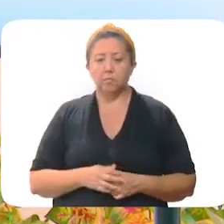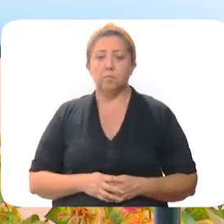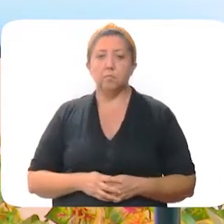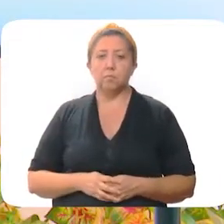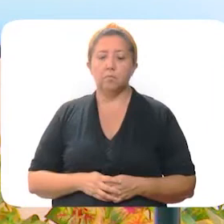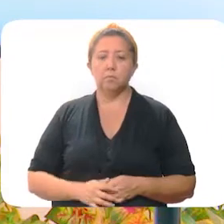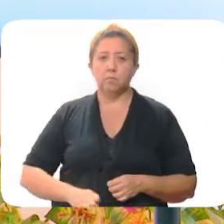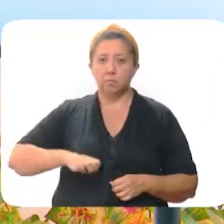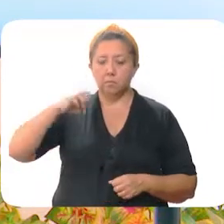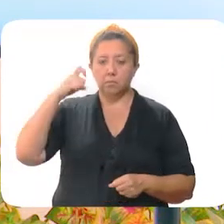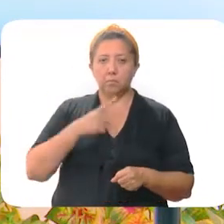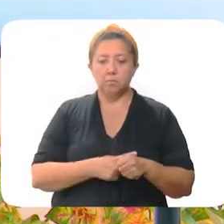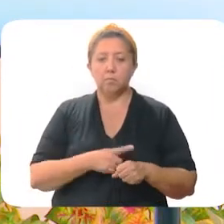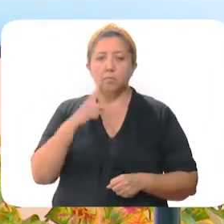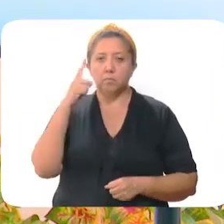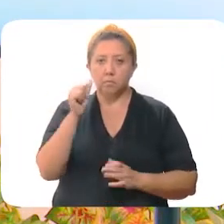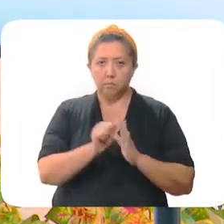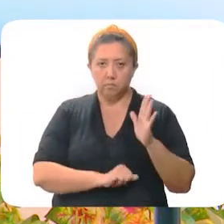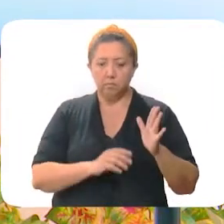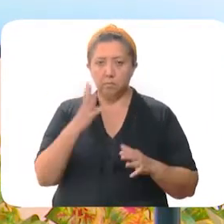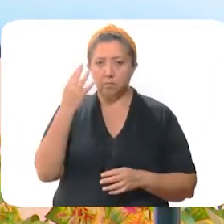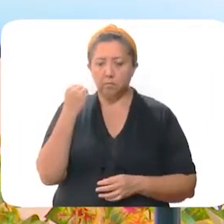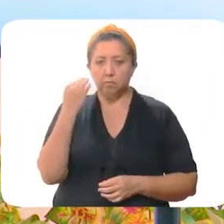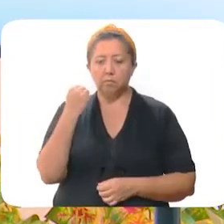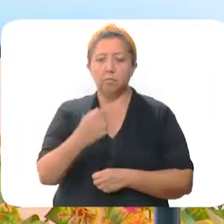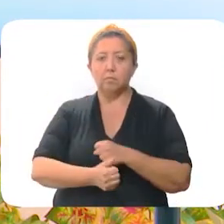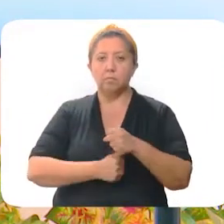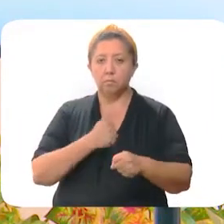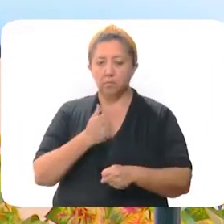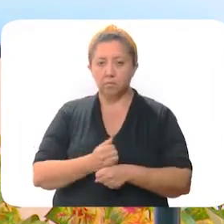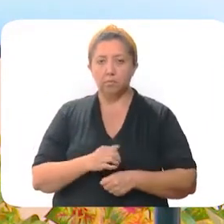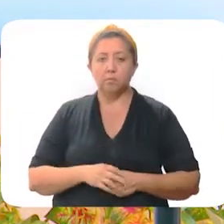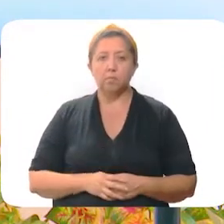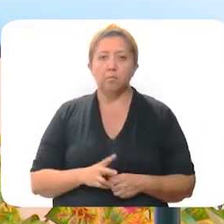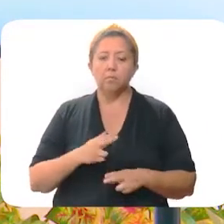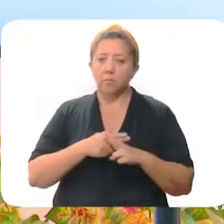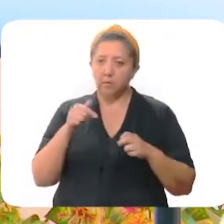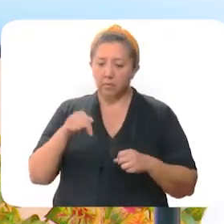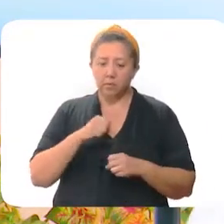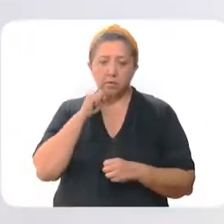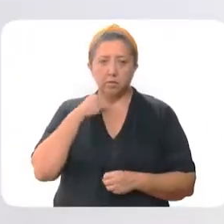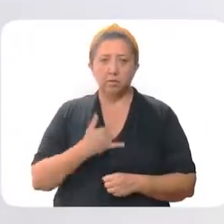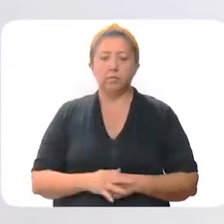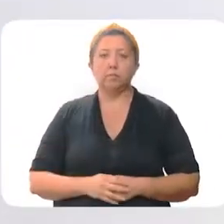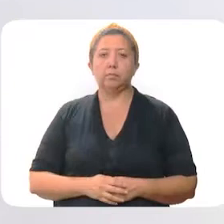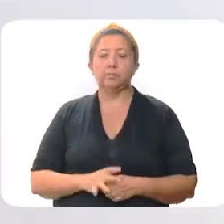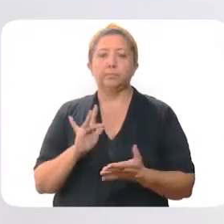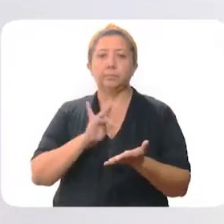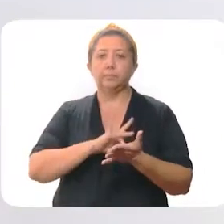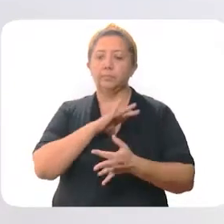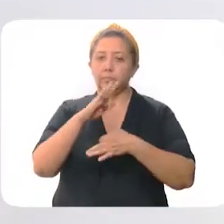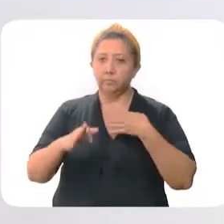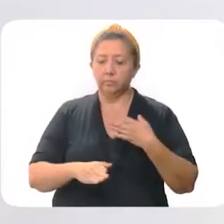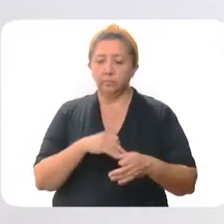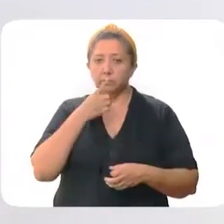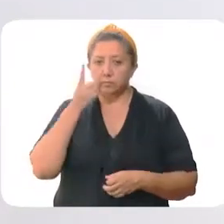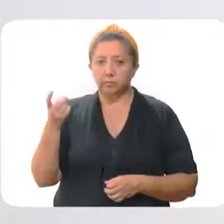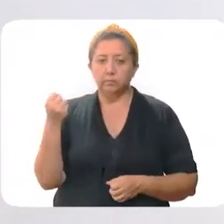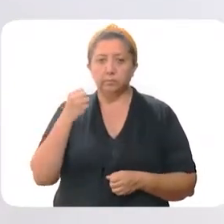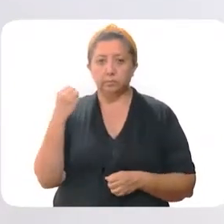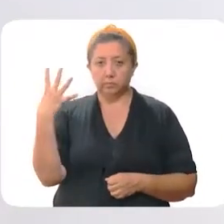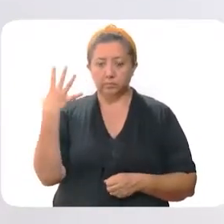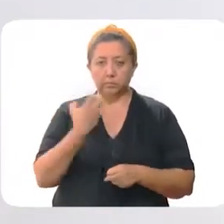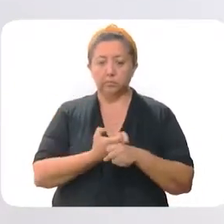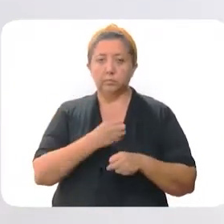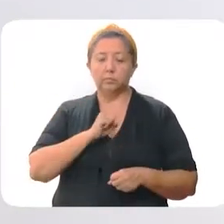diagnóstico. El rango de edad de los casos es de 1 mes a 99 años. Hasta aquí el reporte, secretario. Gracias. Estos son los indicadores del